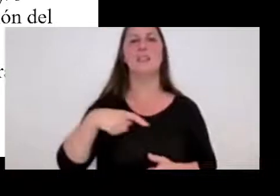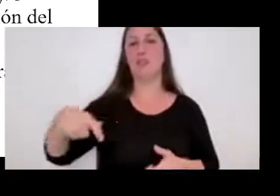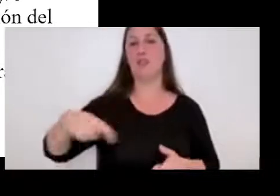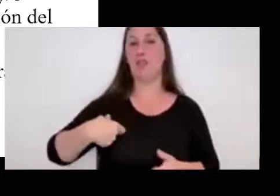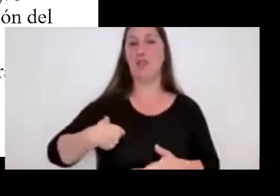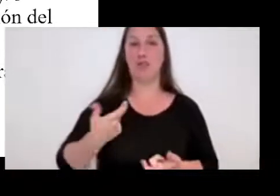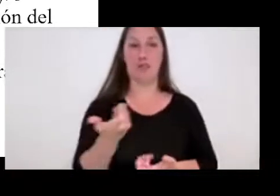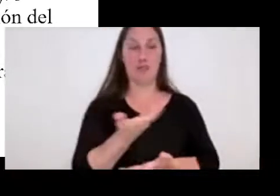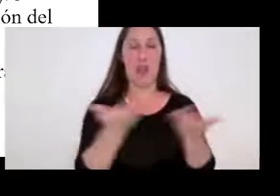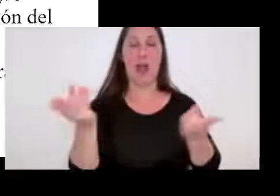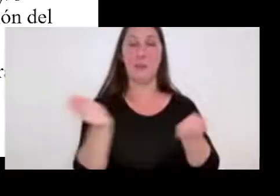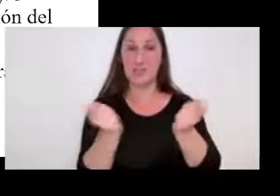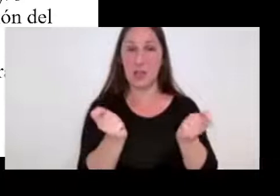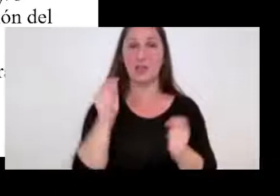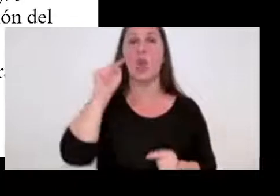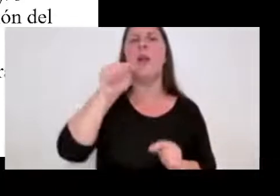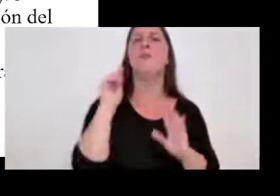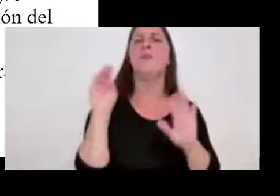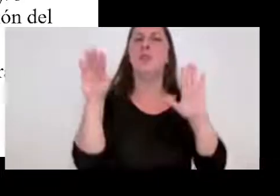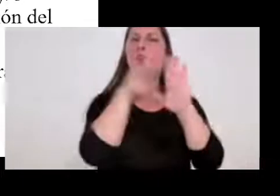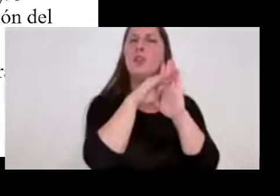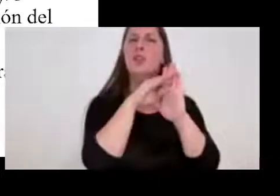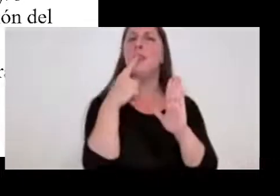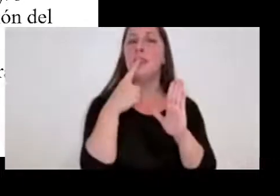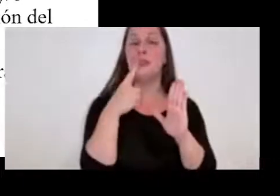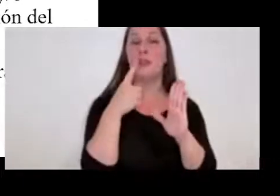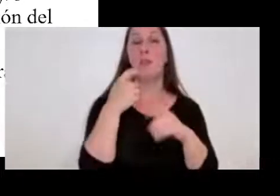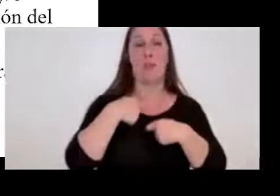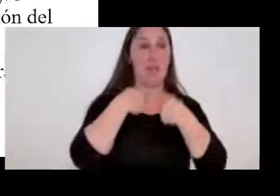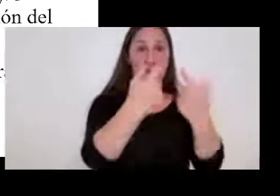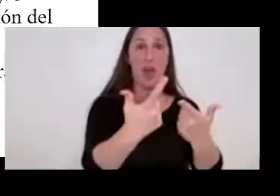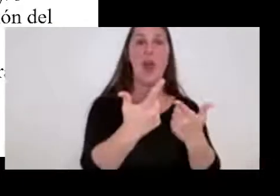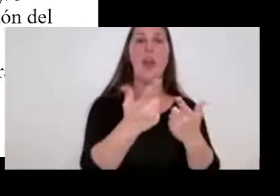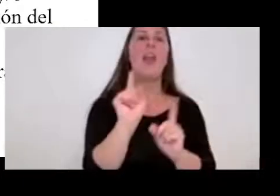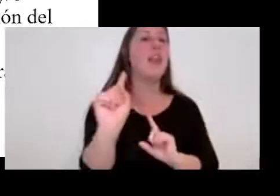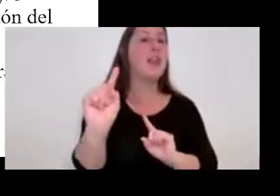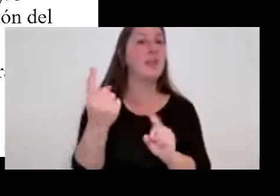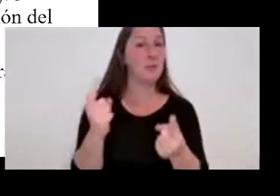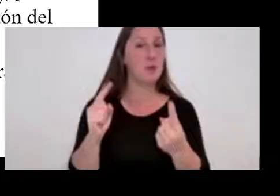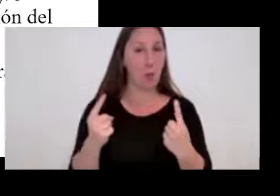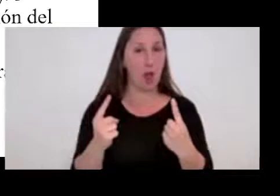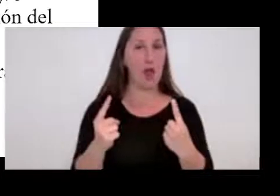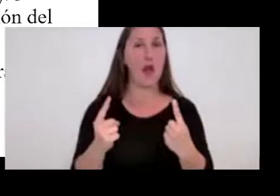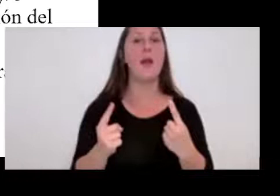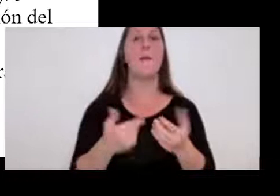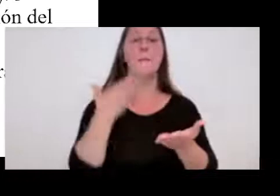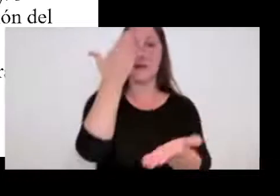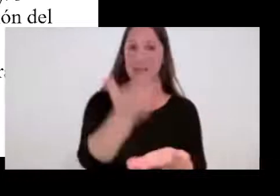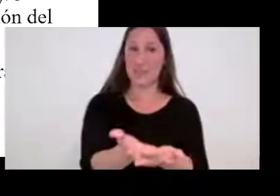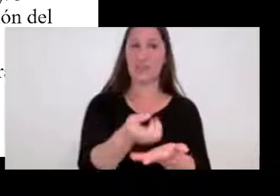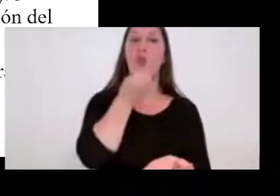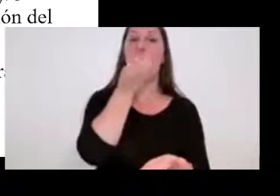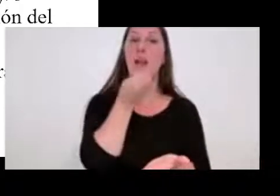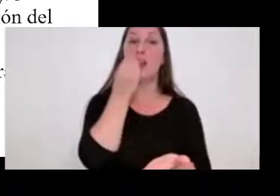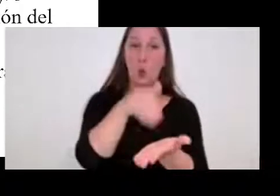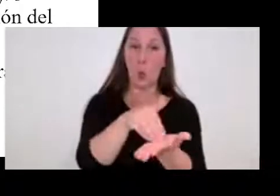administradores, donde la condición es que se haya puesto a disposición individualmente antes de la presentación de la declaración